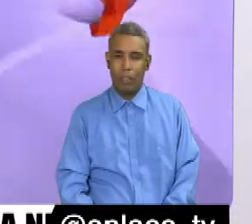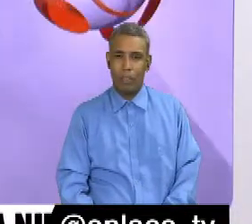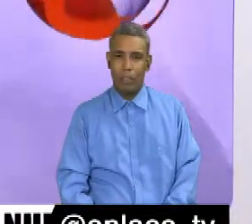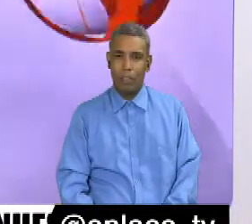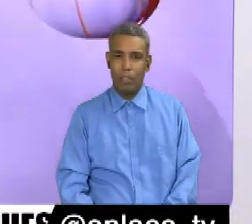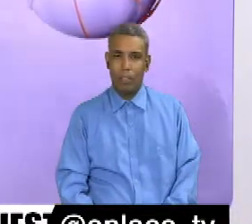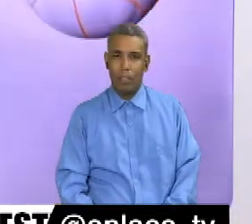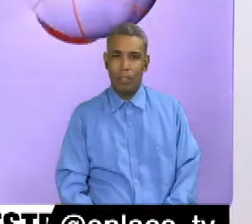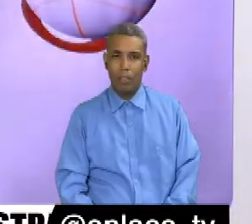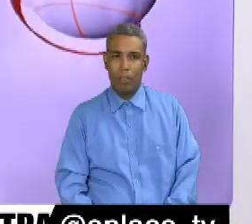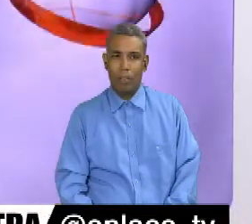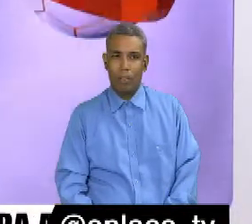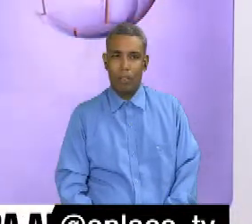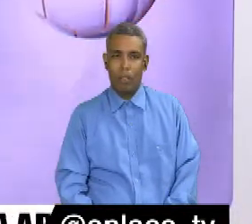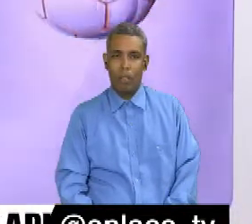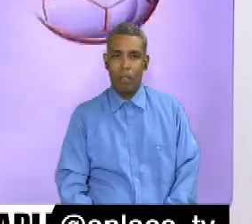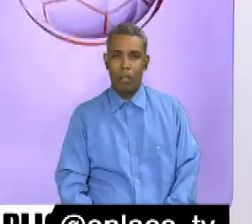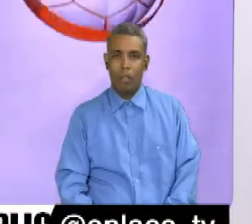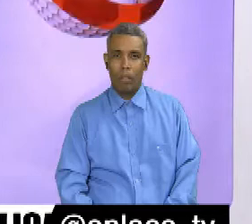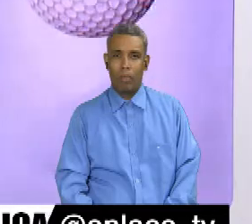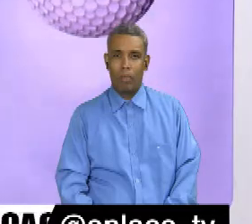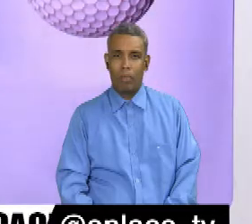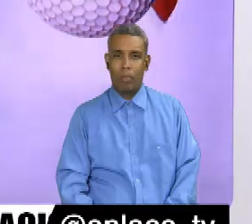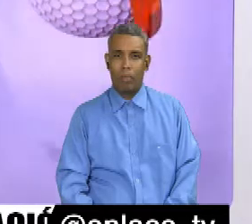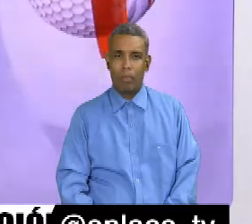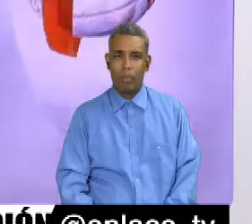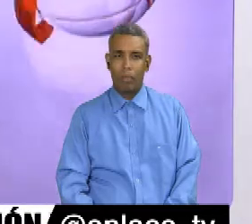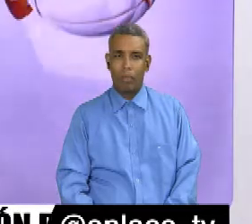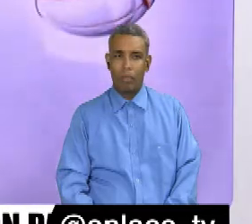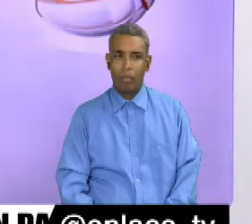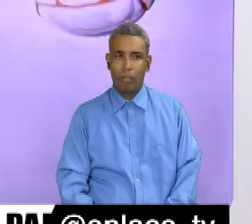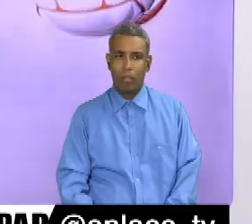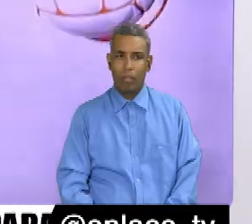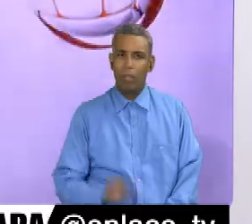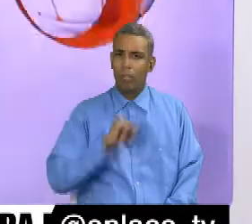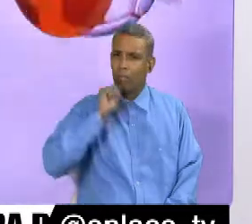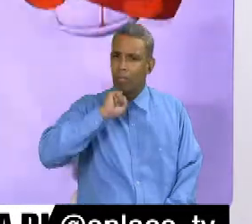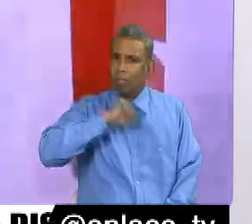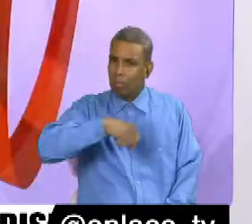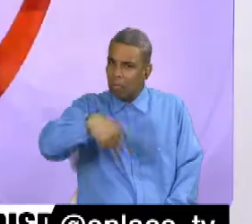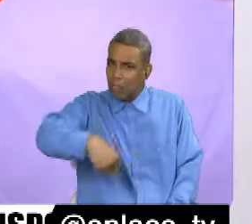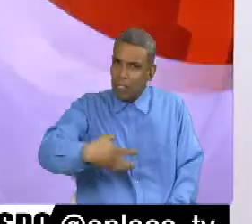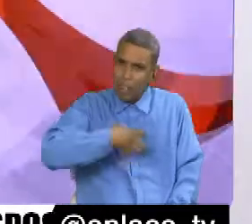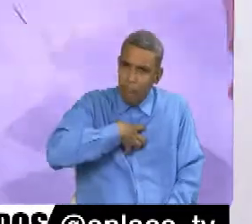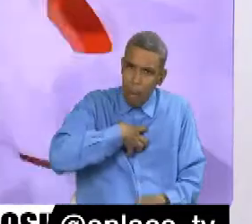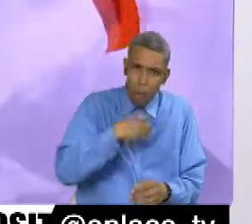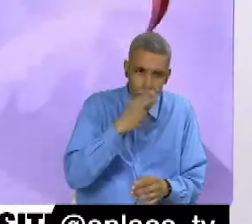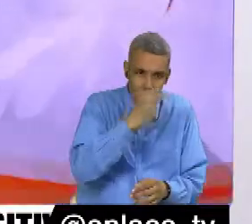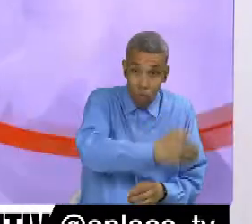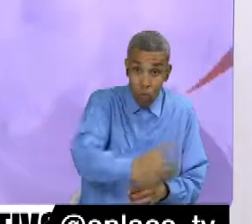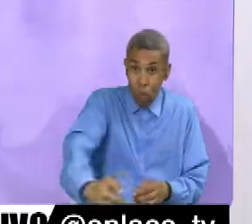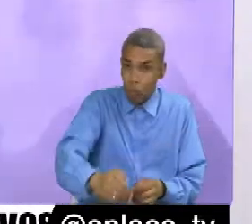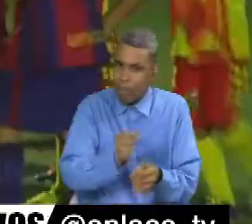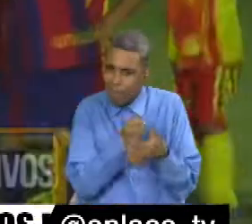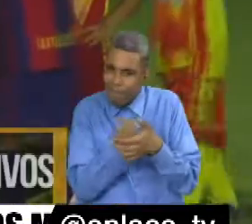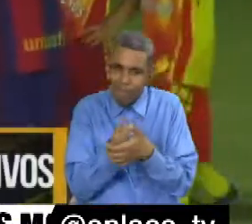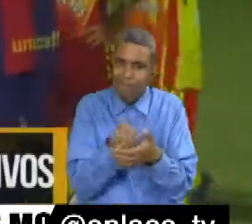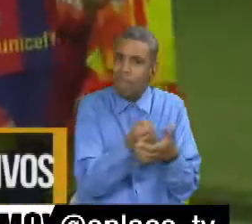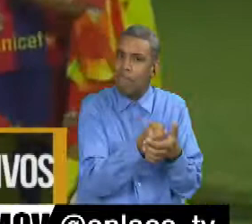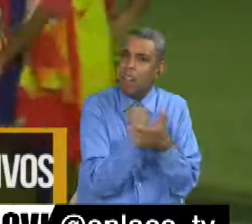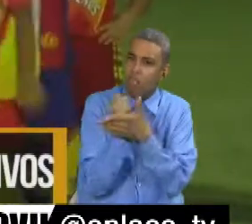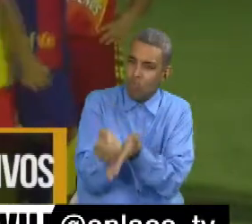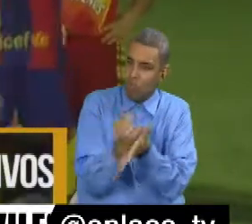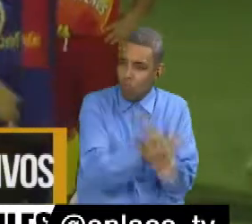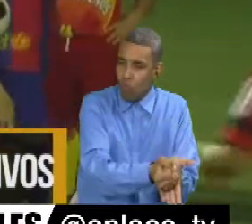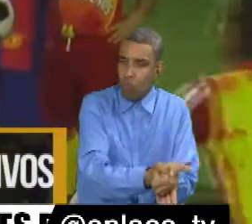Y Barranca Bermeja sigue preparando sus semilleros deportivos para afrontar los torneos departamentales y nacionales que se avecinan. Barranca Bermeja